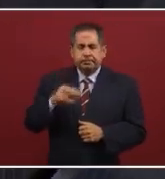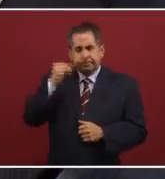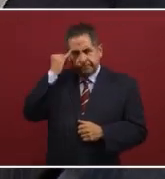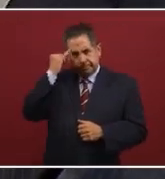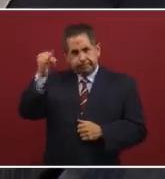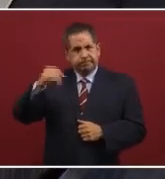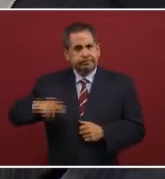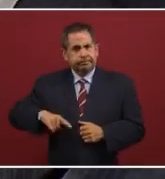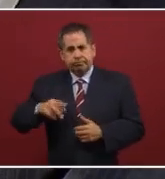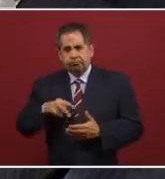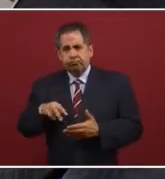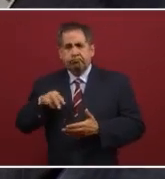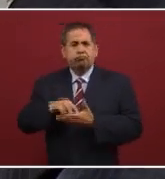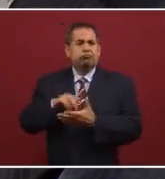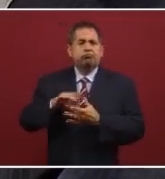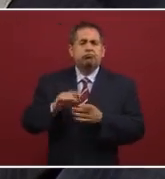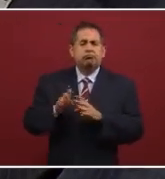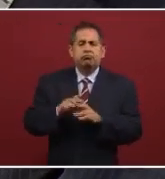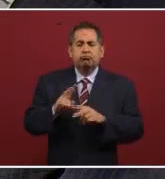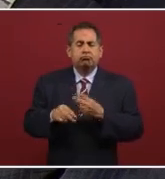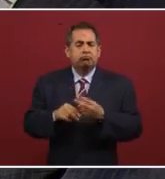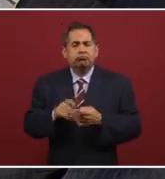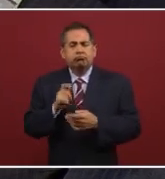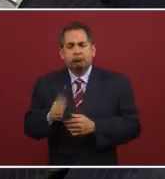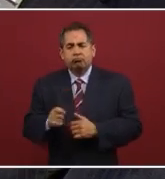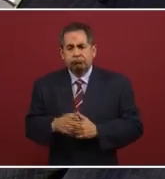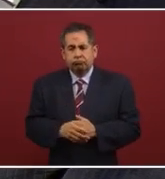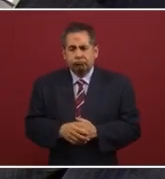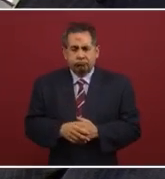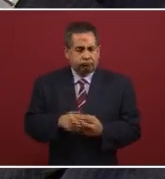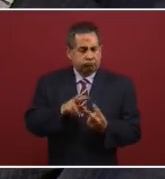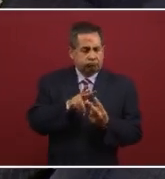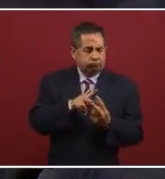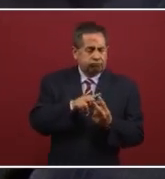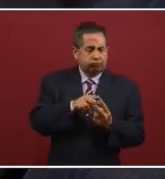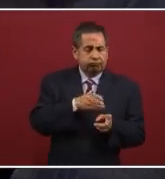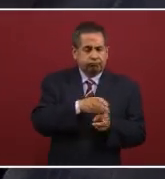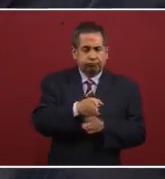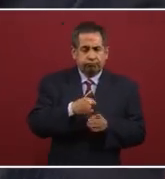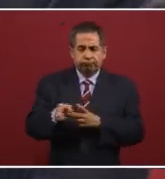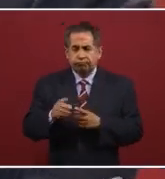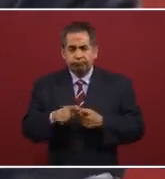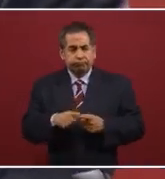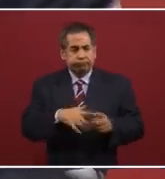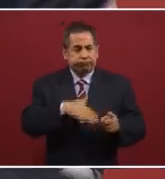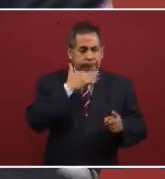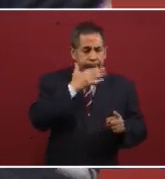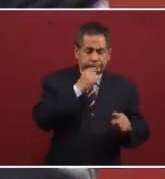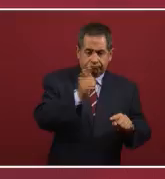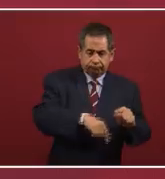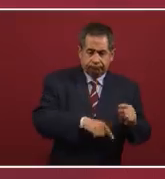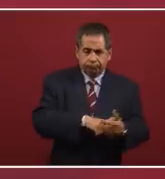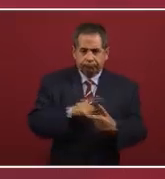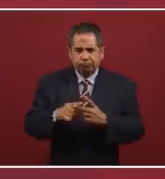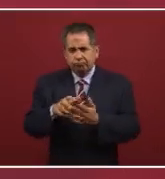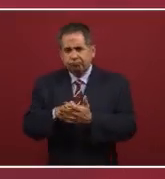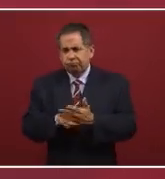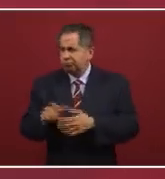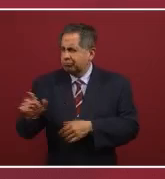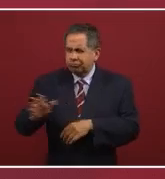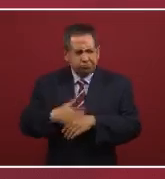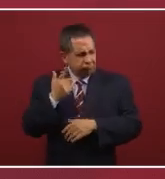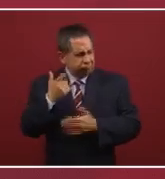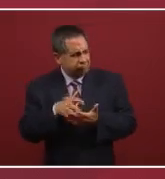gobierno se iba a apoyar en estos dos ejes, combate a la corrupción y austeridad. Y me dijo, ¿por qué